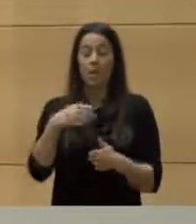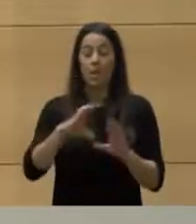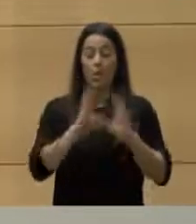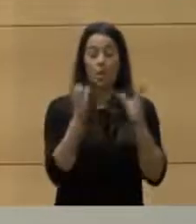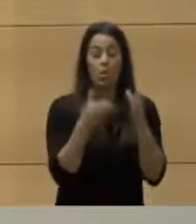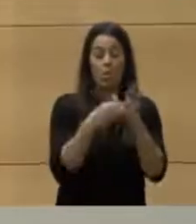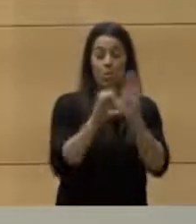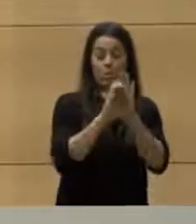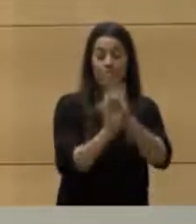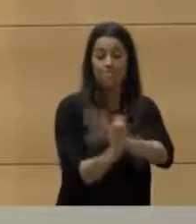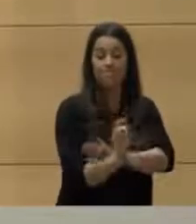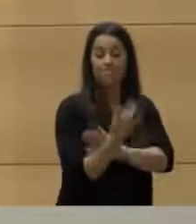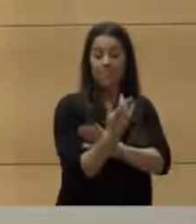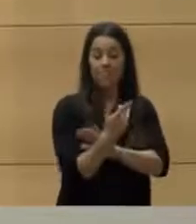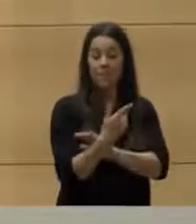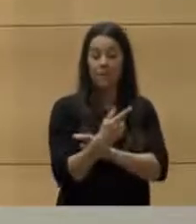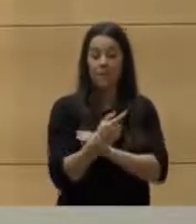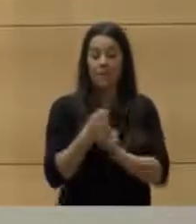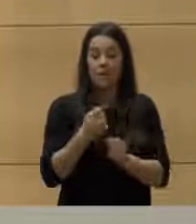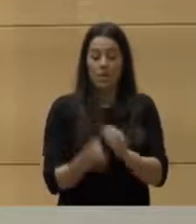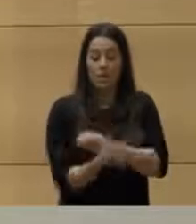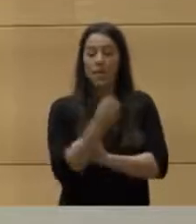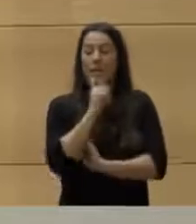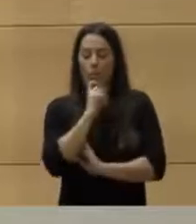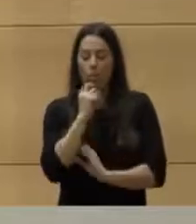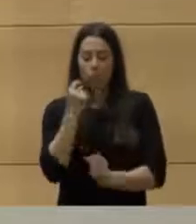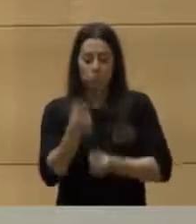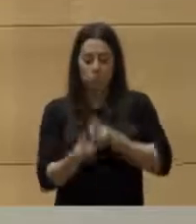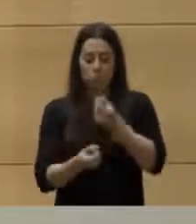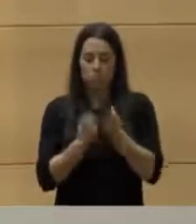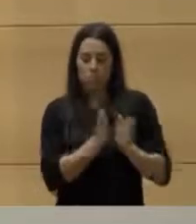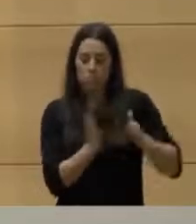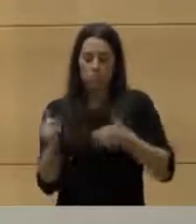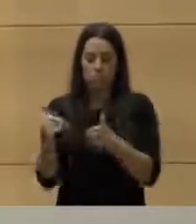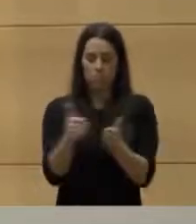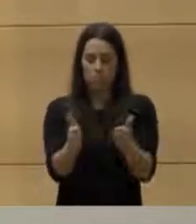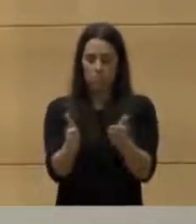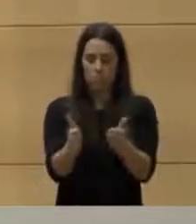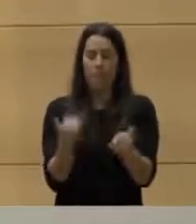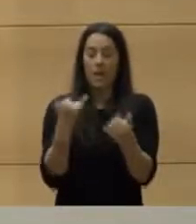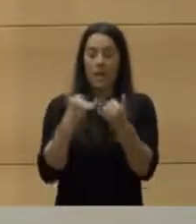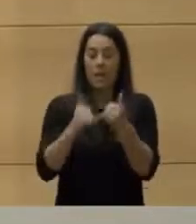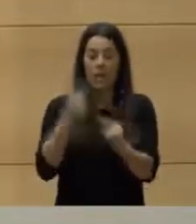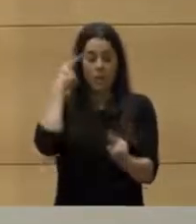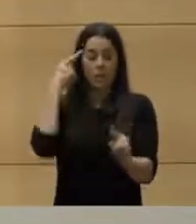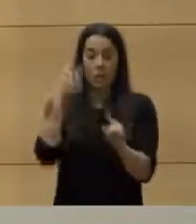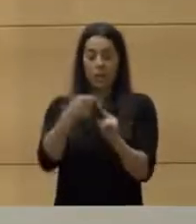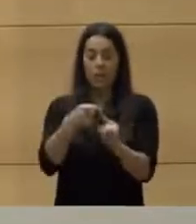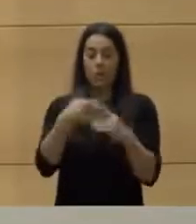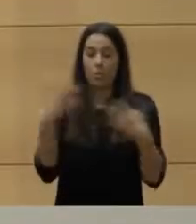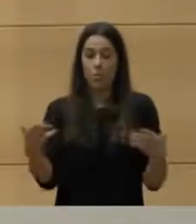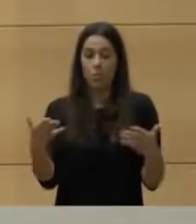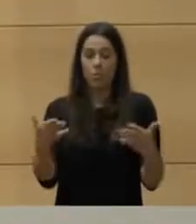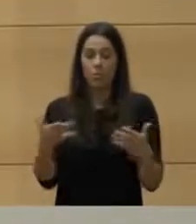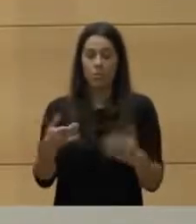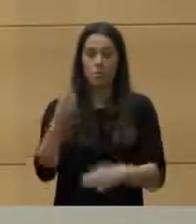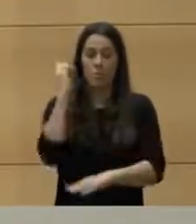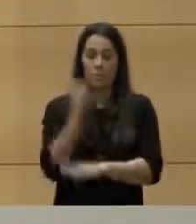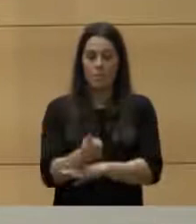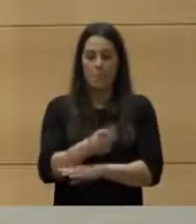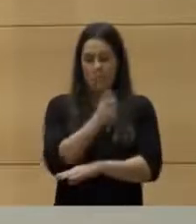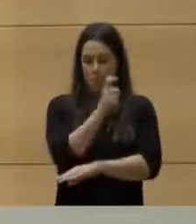constituyendo conforme va creando las nuevas condiciones y termina hegemonizando el proceso y, lo voy a decir claro, imponiendo